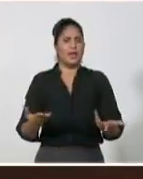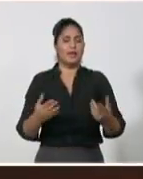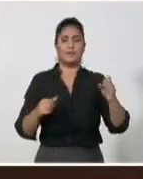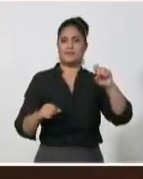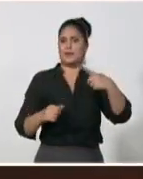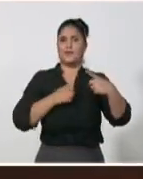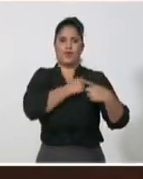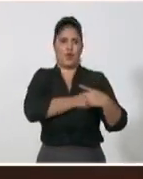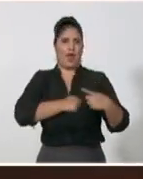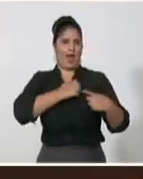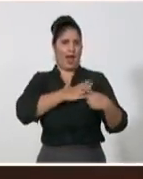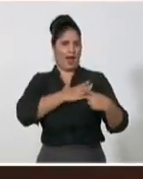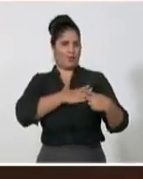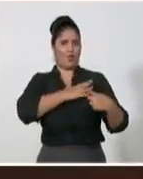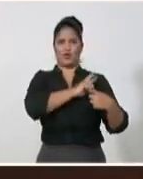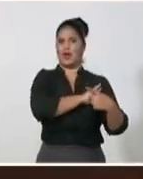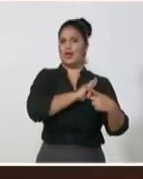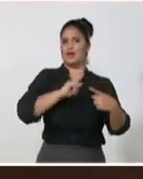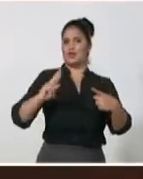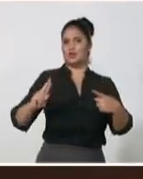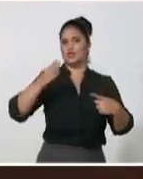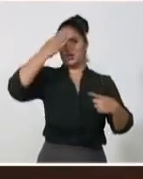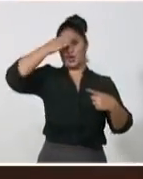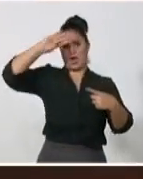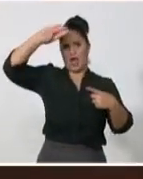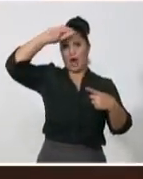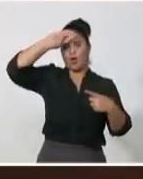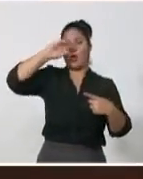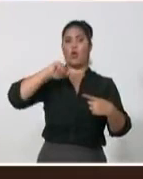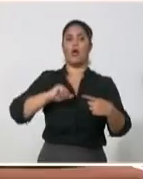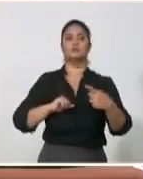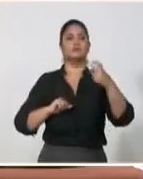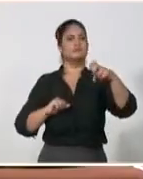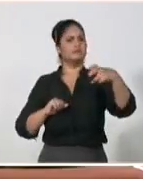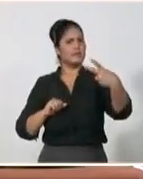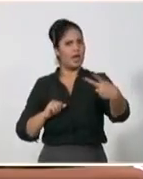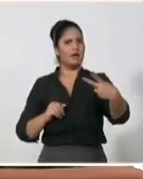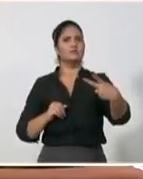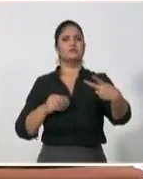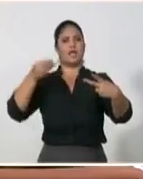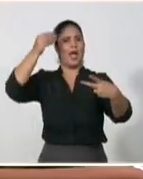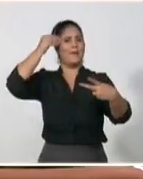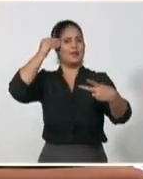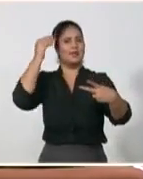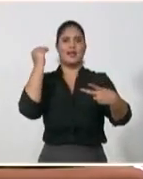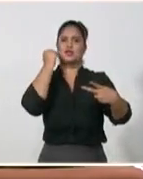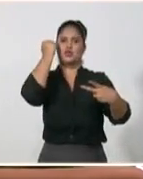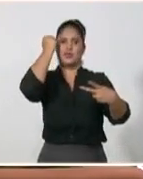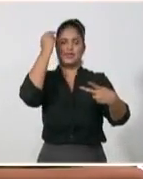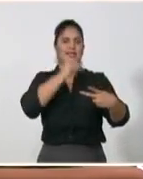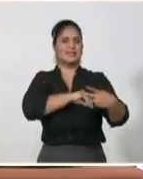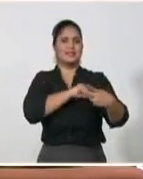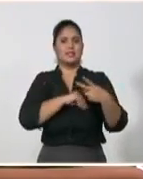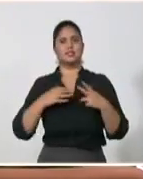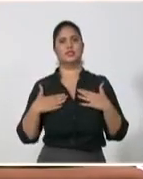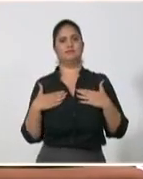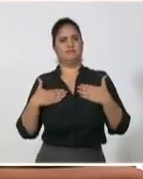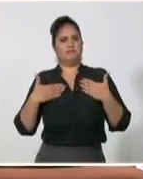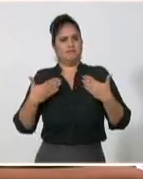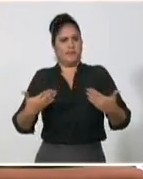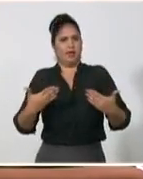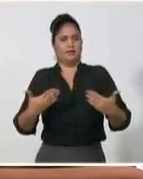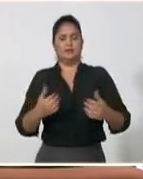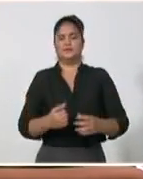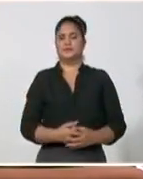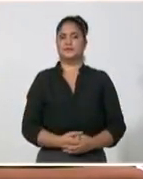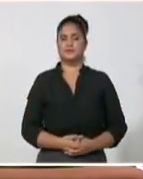insistiendo en las estructuras de gobierno. Los cuadros de gobierno tienen que sentirse cuadros políticos. Son cuadros de